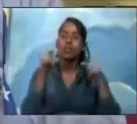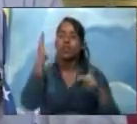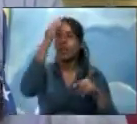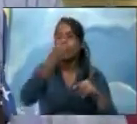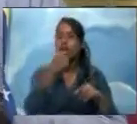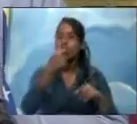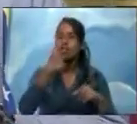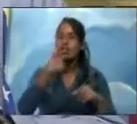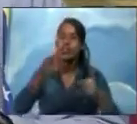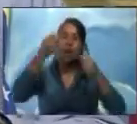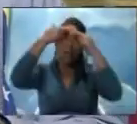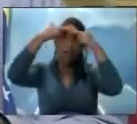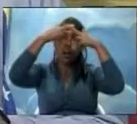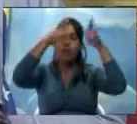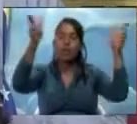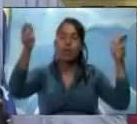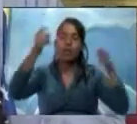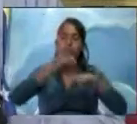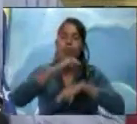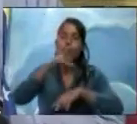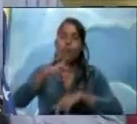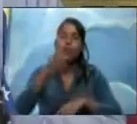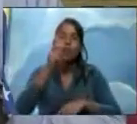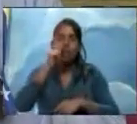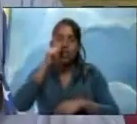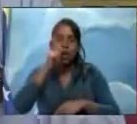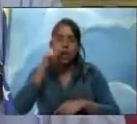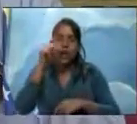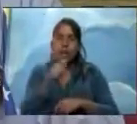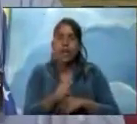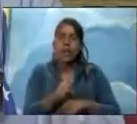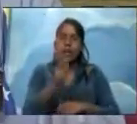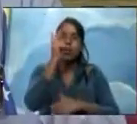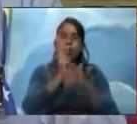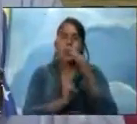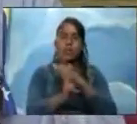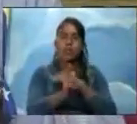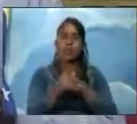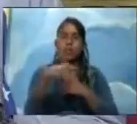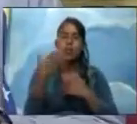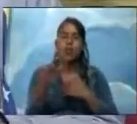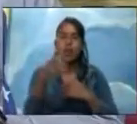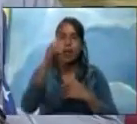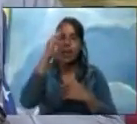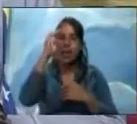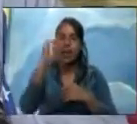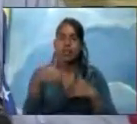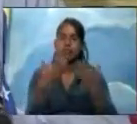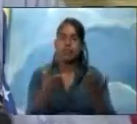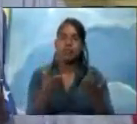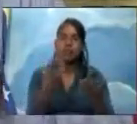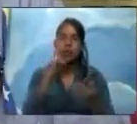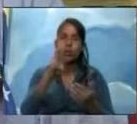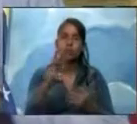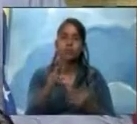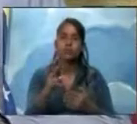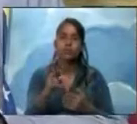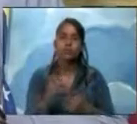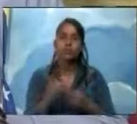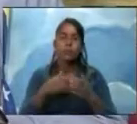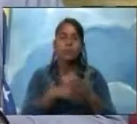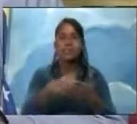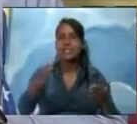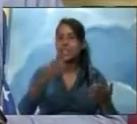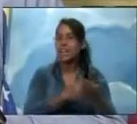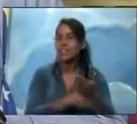linda revelación nos dejó Daniel acá en estos versículos. Lo que vio Daniel, vio millares